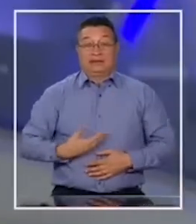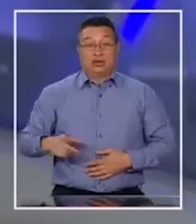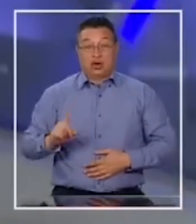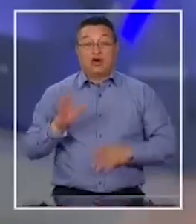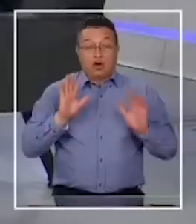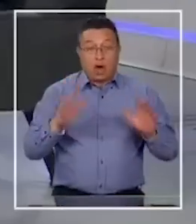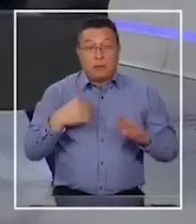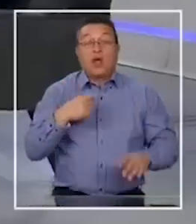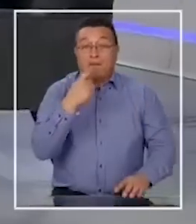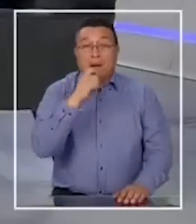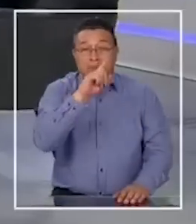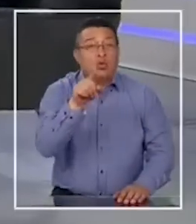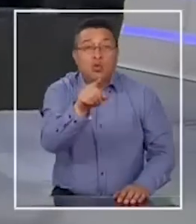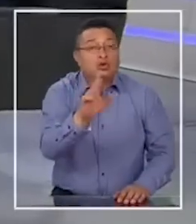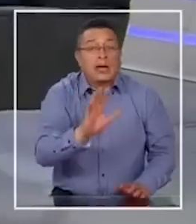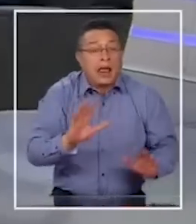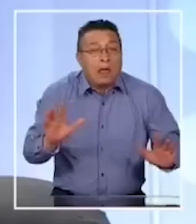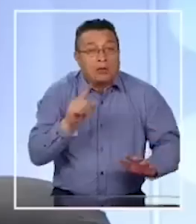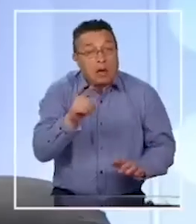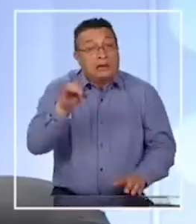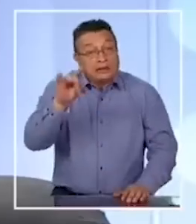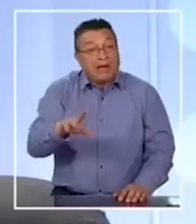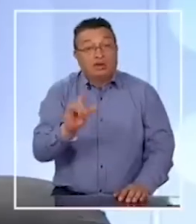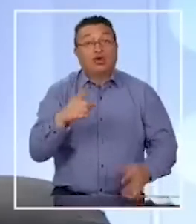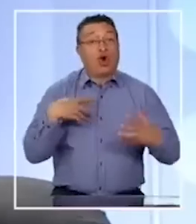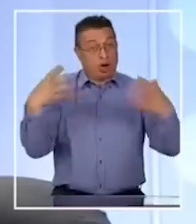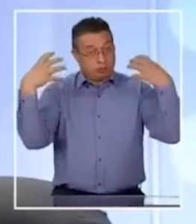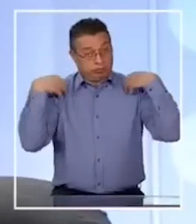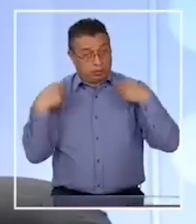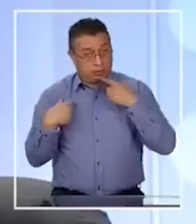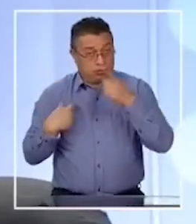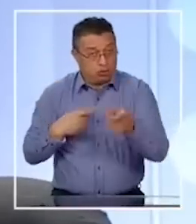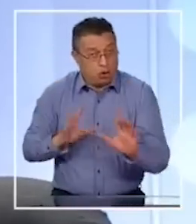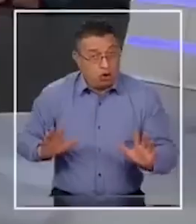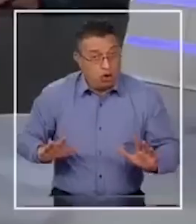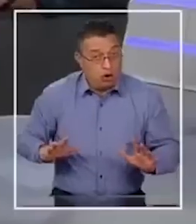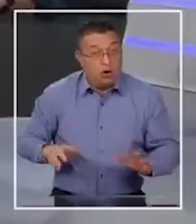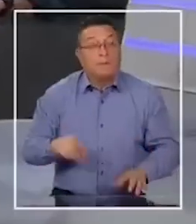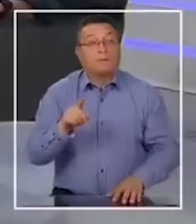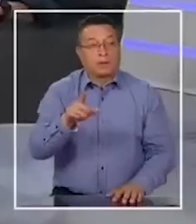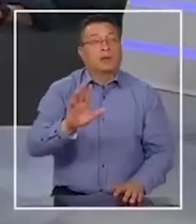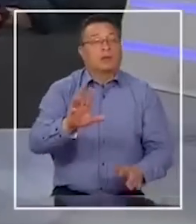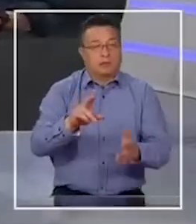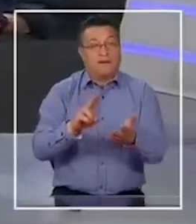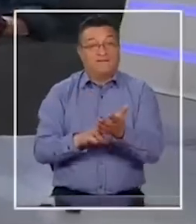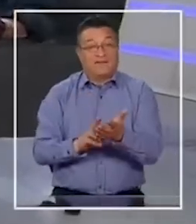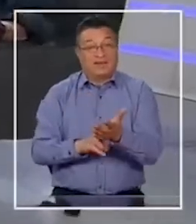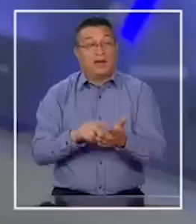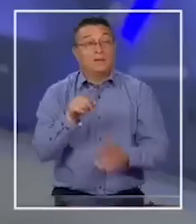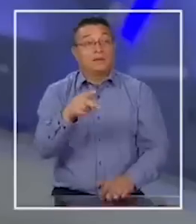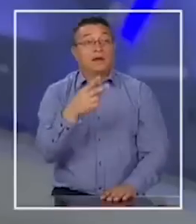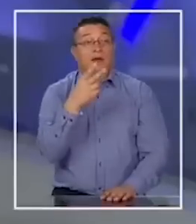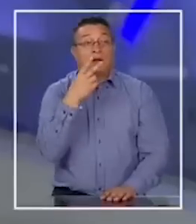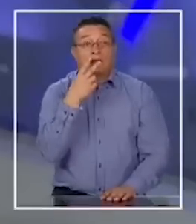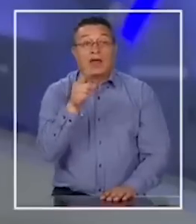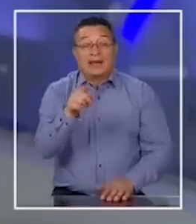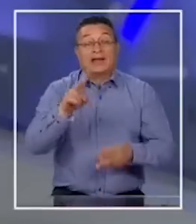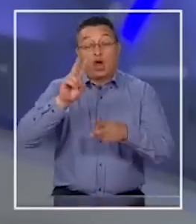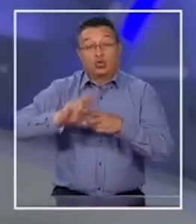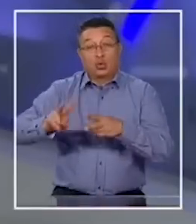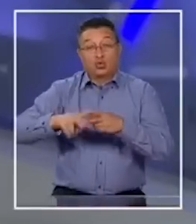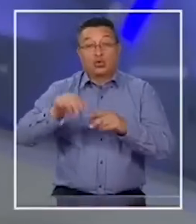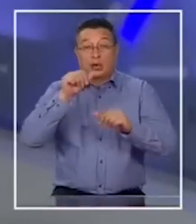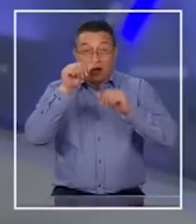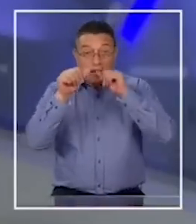la repúblicalizando del seguimiento completo porque la verdad es que cuando te cuando la